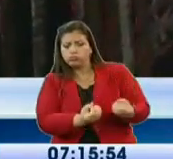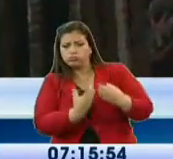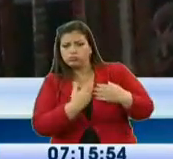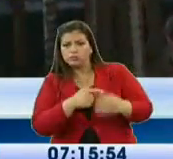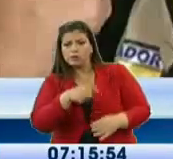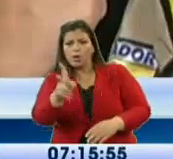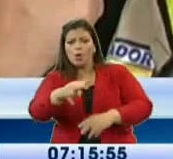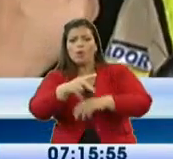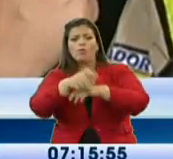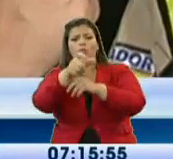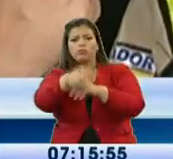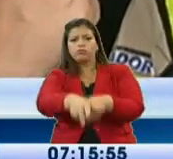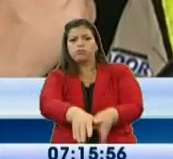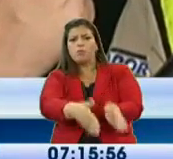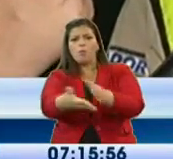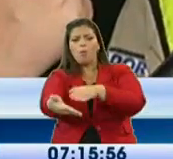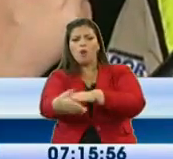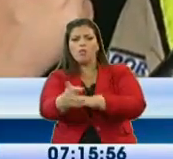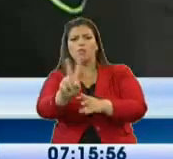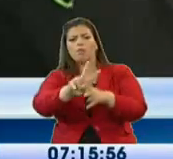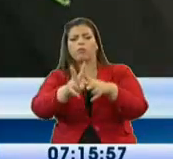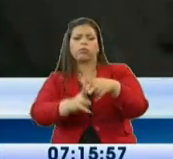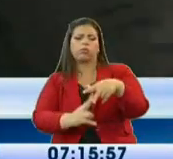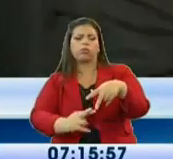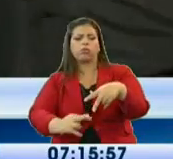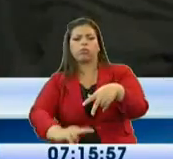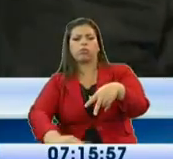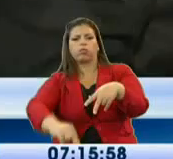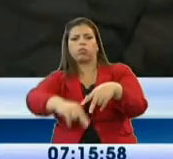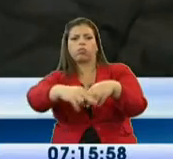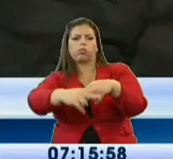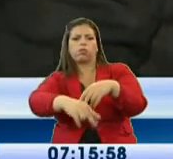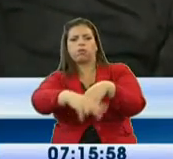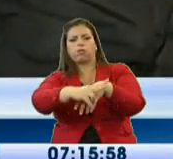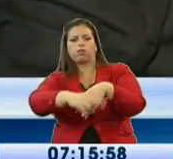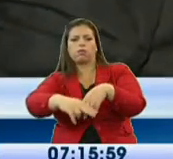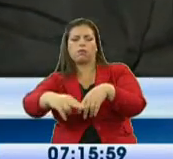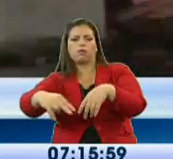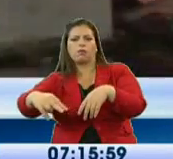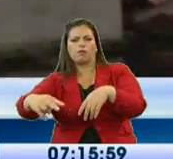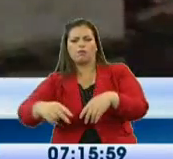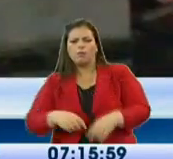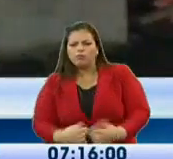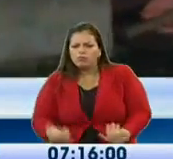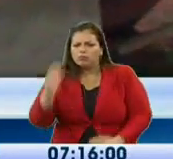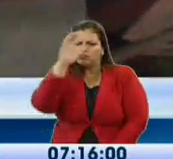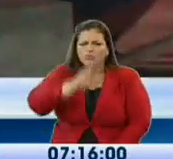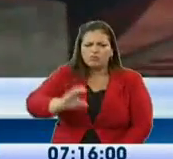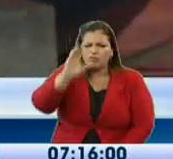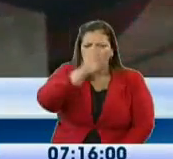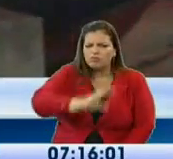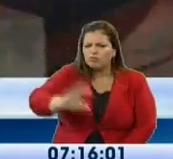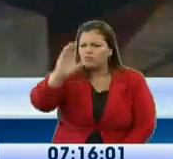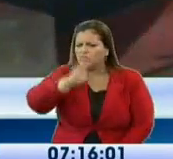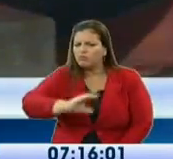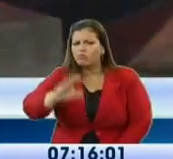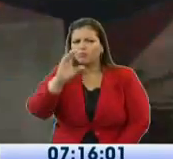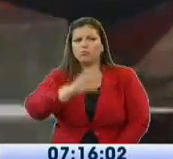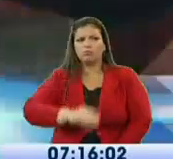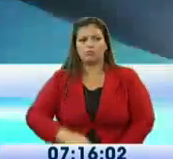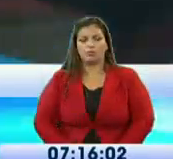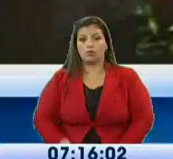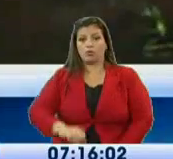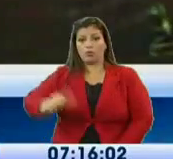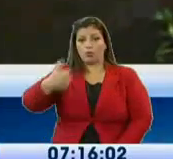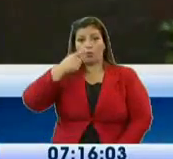al 911 para informar de la novedad. De ahí, observé ahí. Marco Gurumendi fue la tercera persona en observar el supuesto